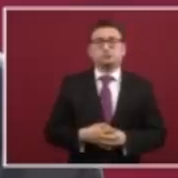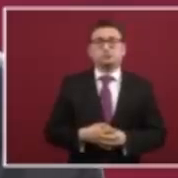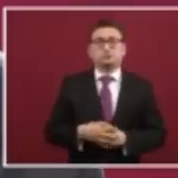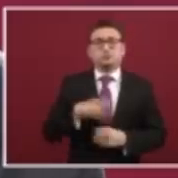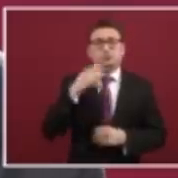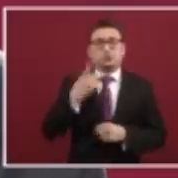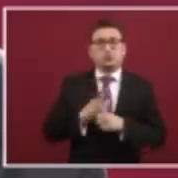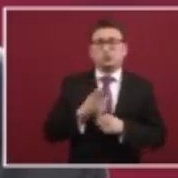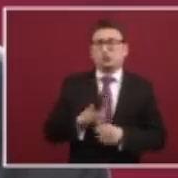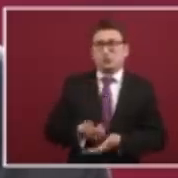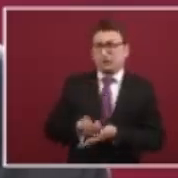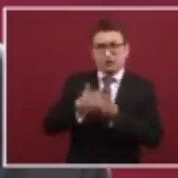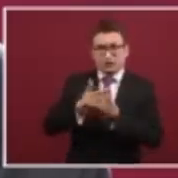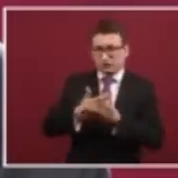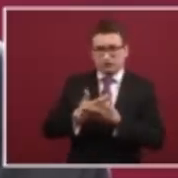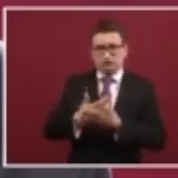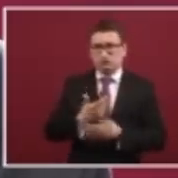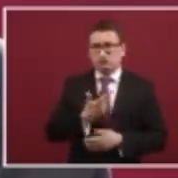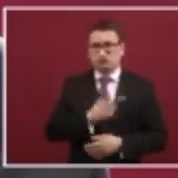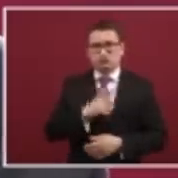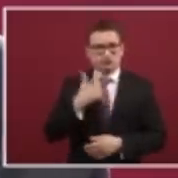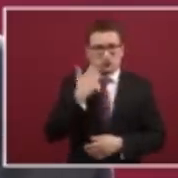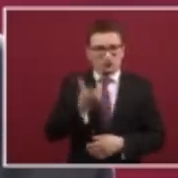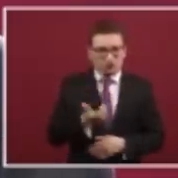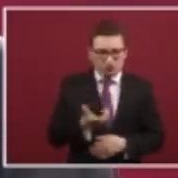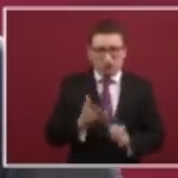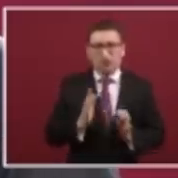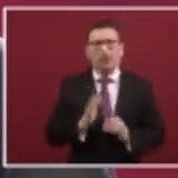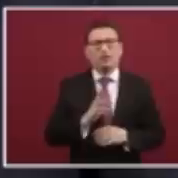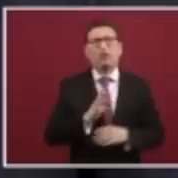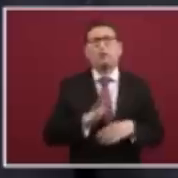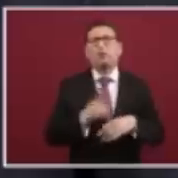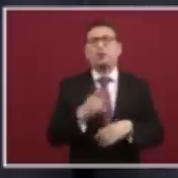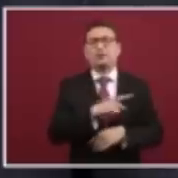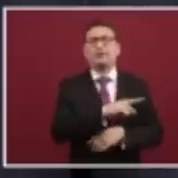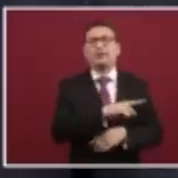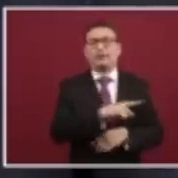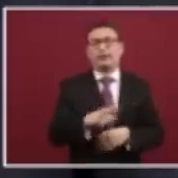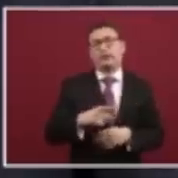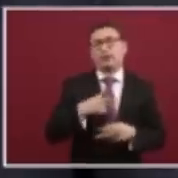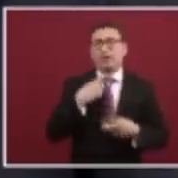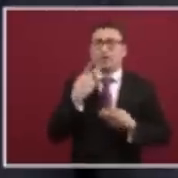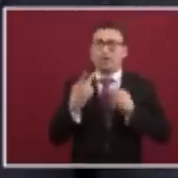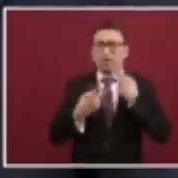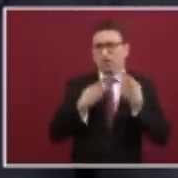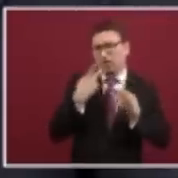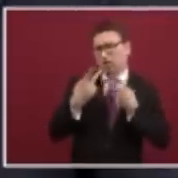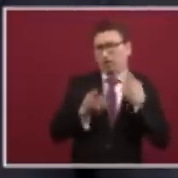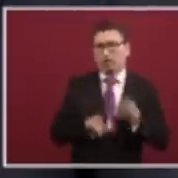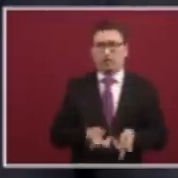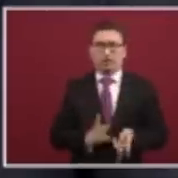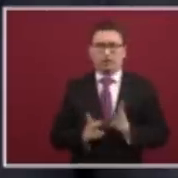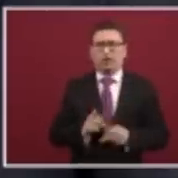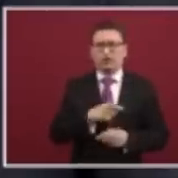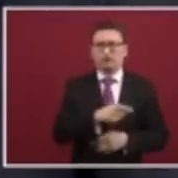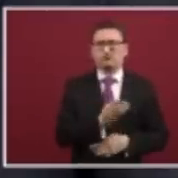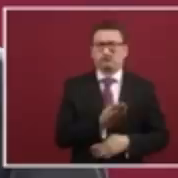voluntad para ayudar, porque son muy buenos para el discurso, para la demagogia.